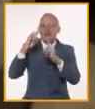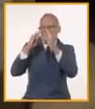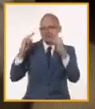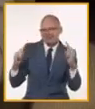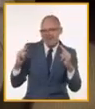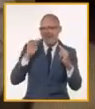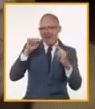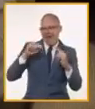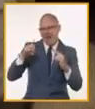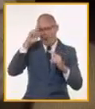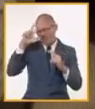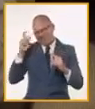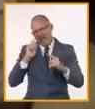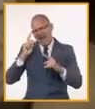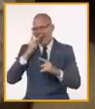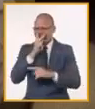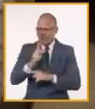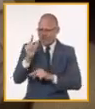heridos